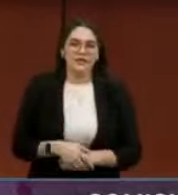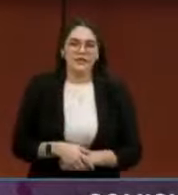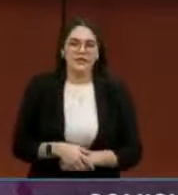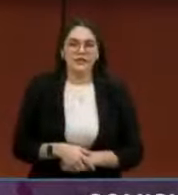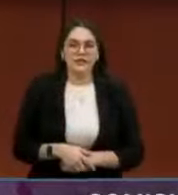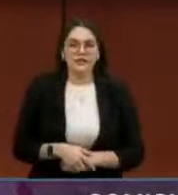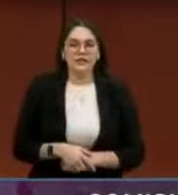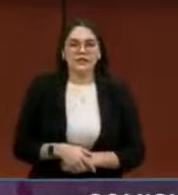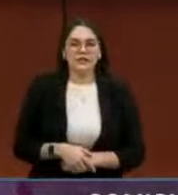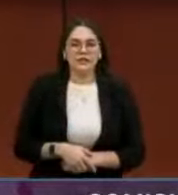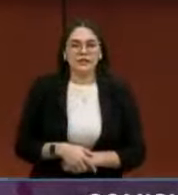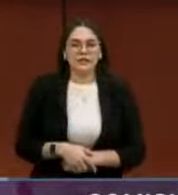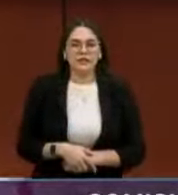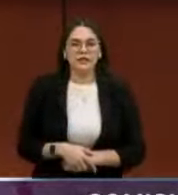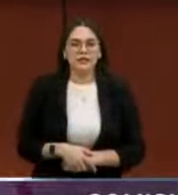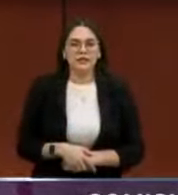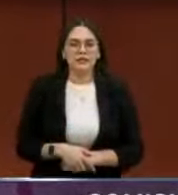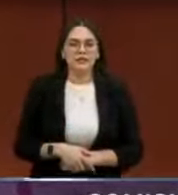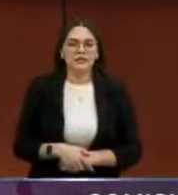Se plantea